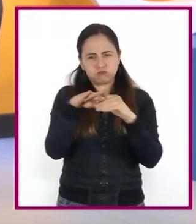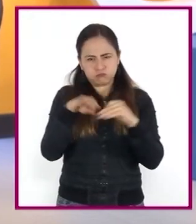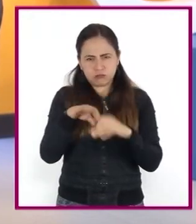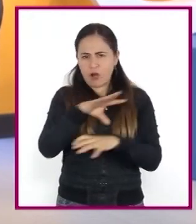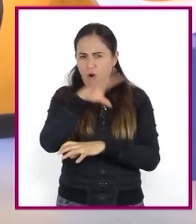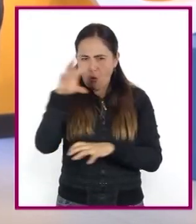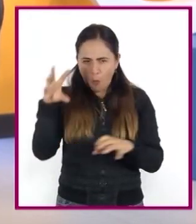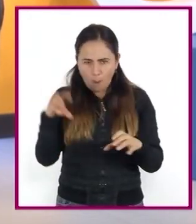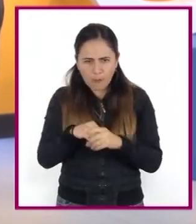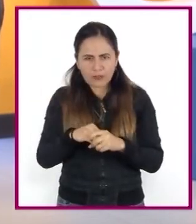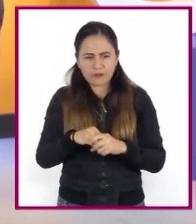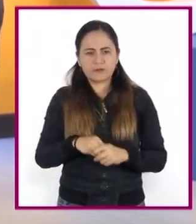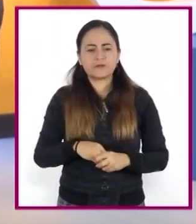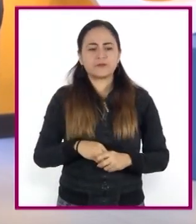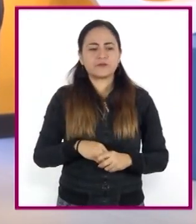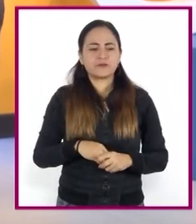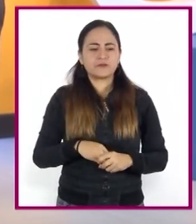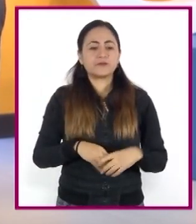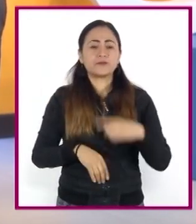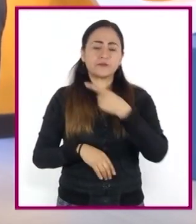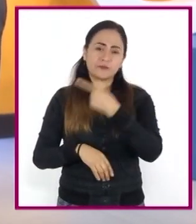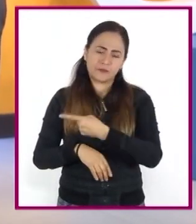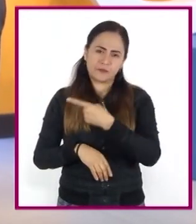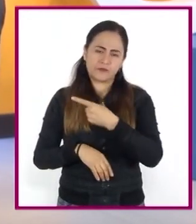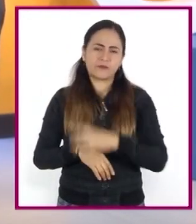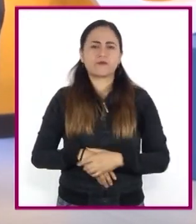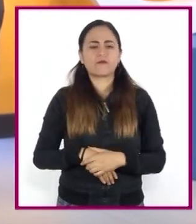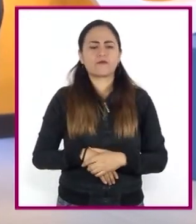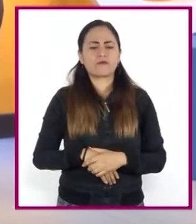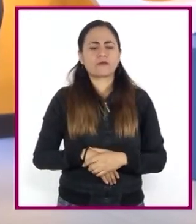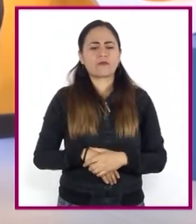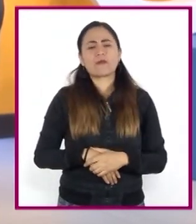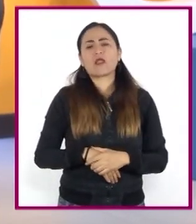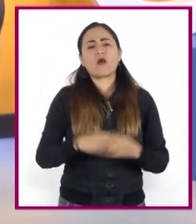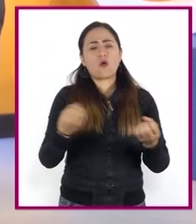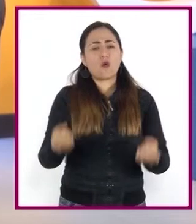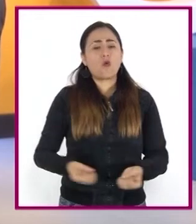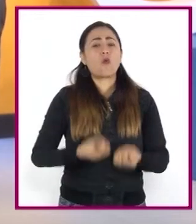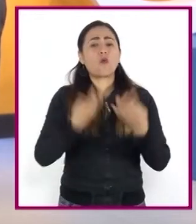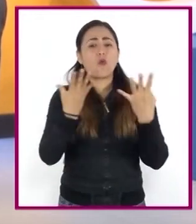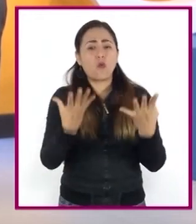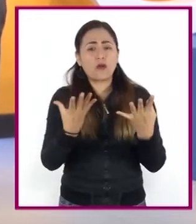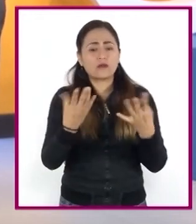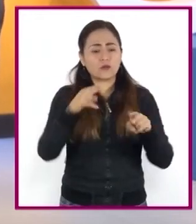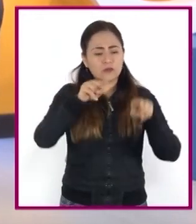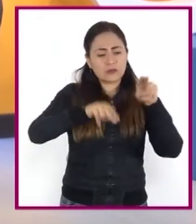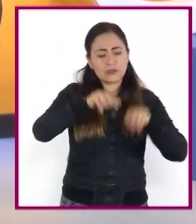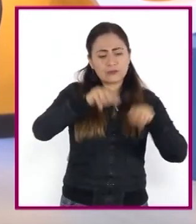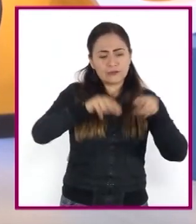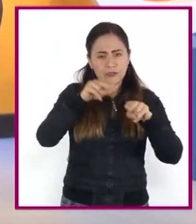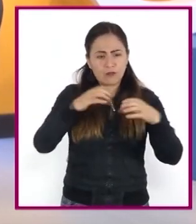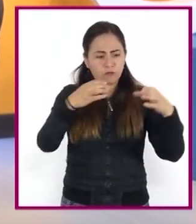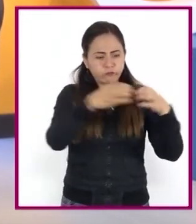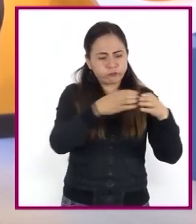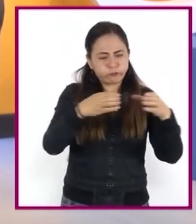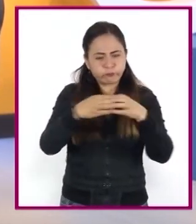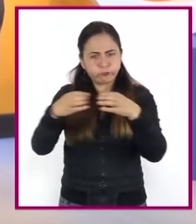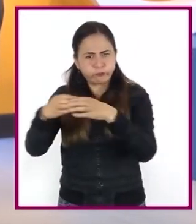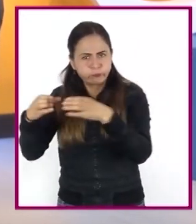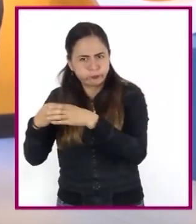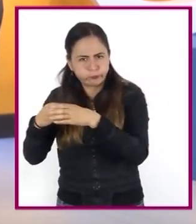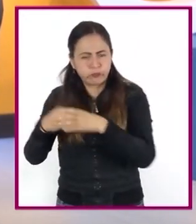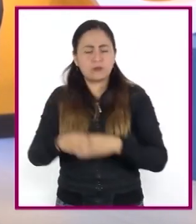absolutas, que representan el número de elementos que pertenecen a una misma categoría, ya que